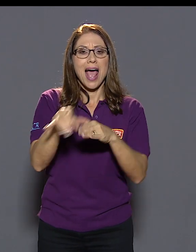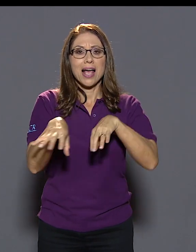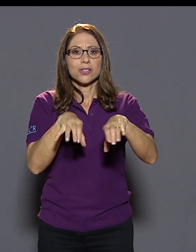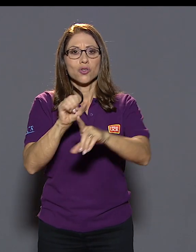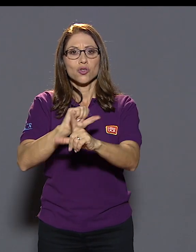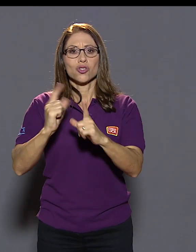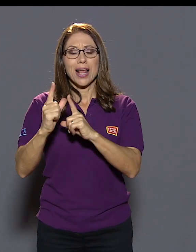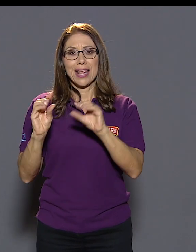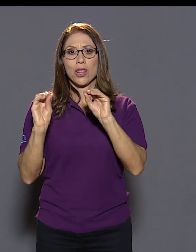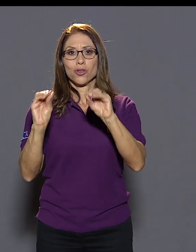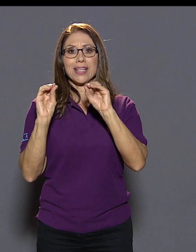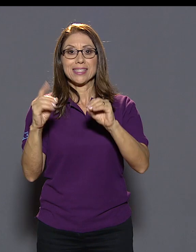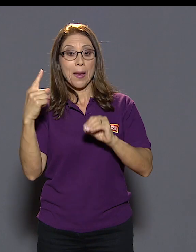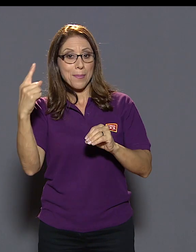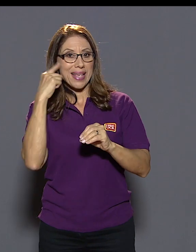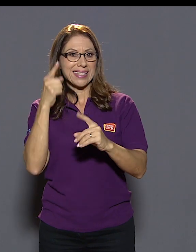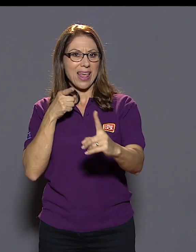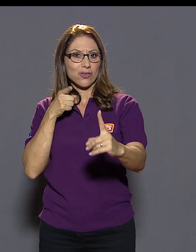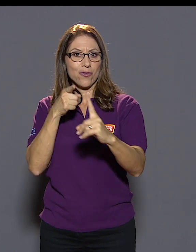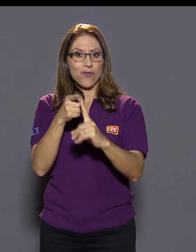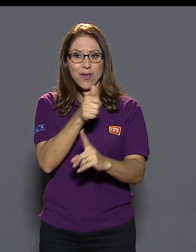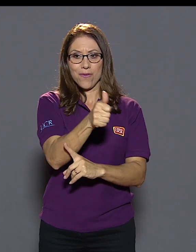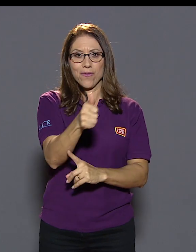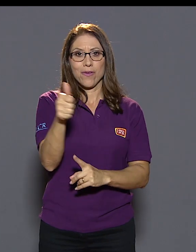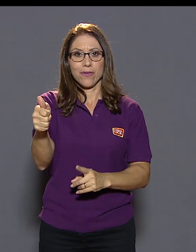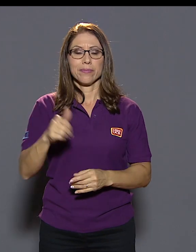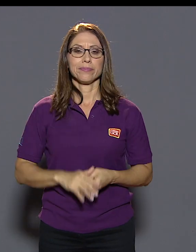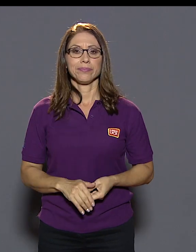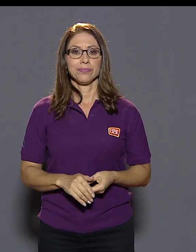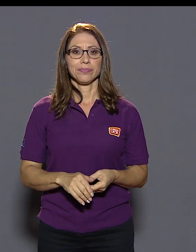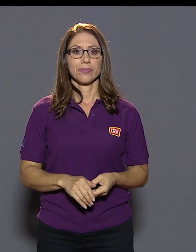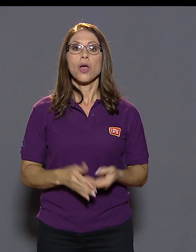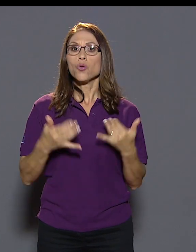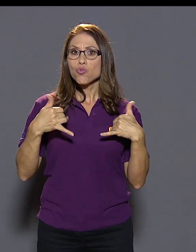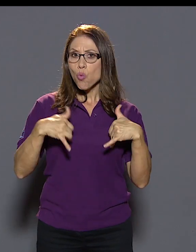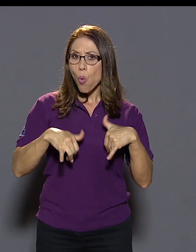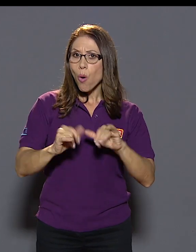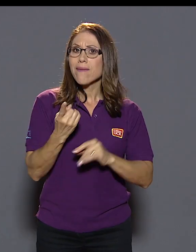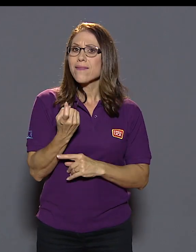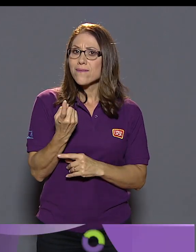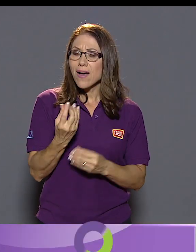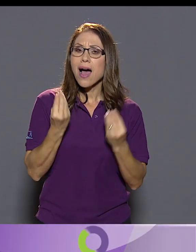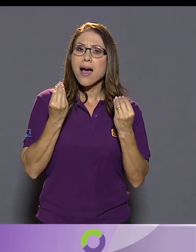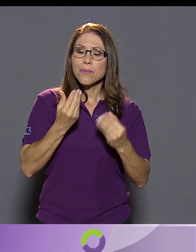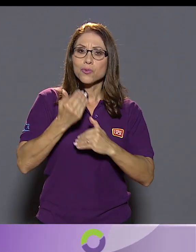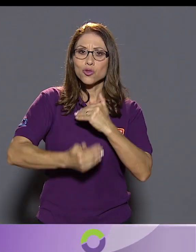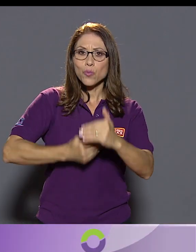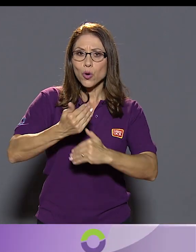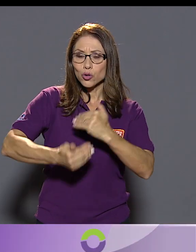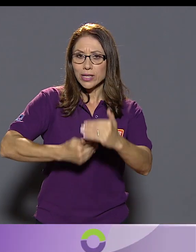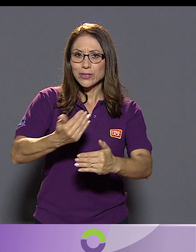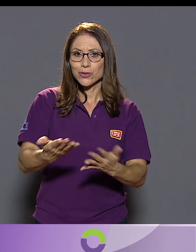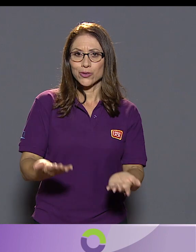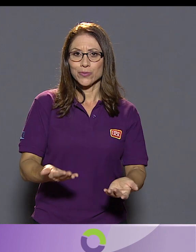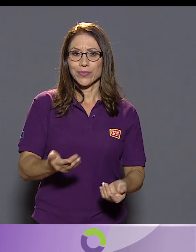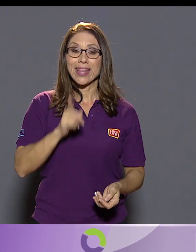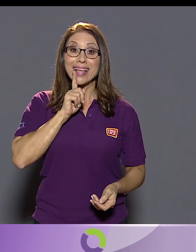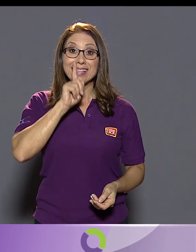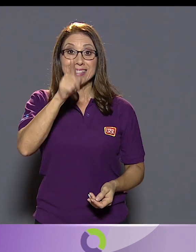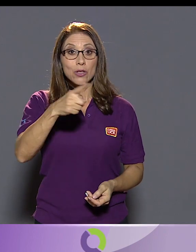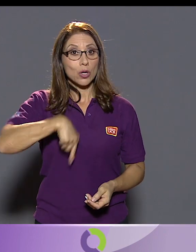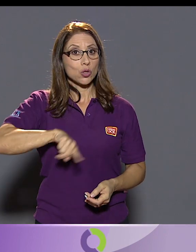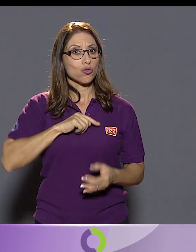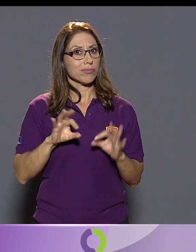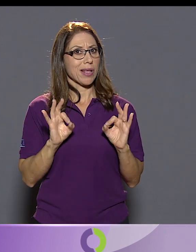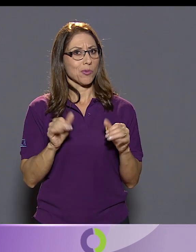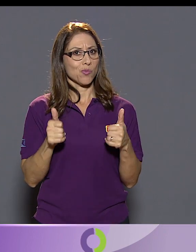y docencia pensados para esta población. Hacen falta todavía, claro, muchos procesos. Si bien es cierto que